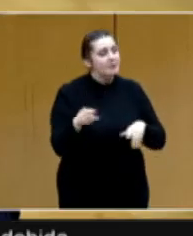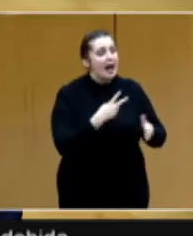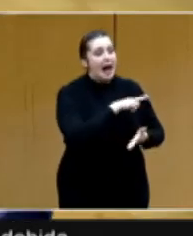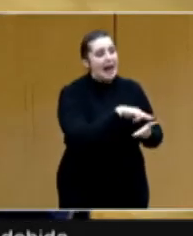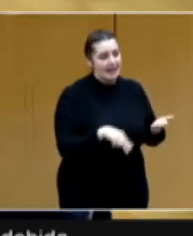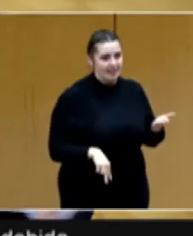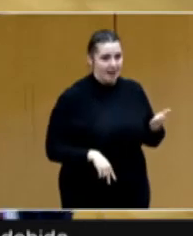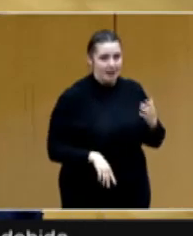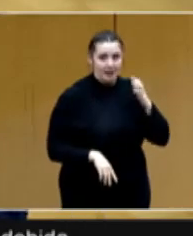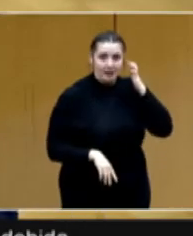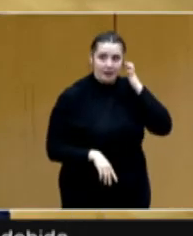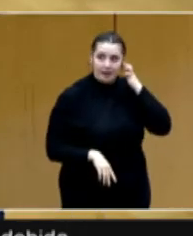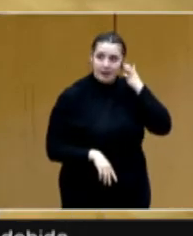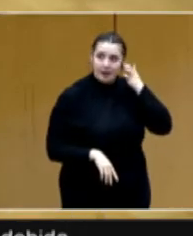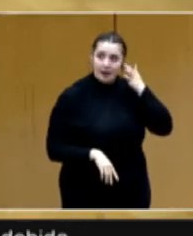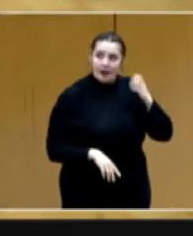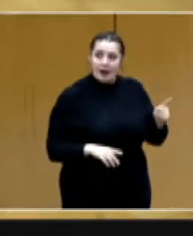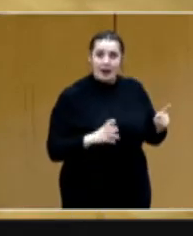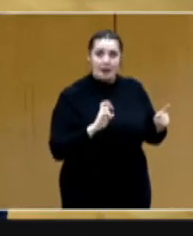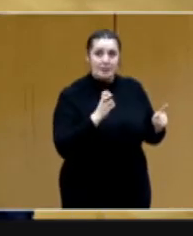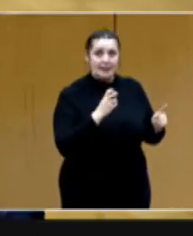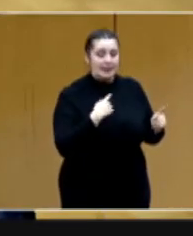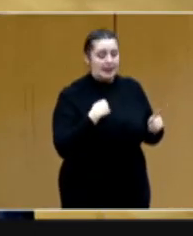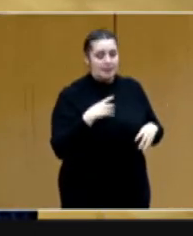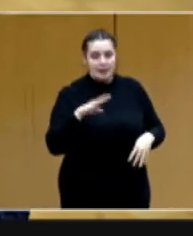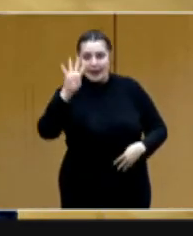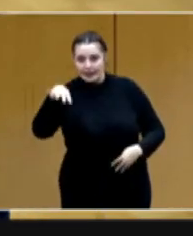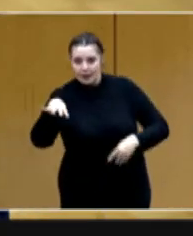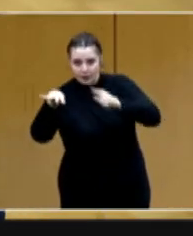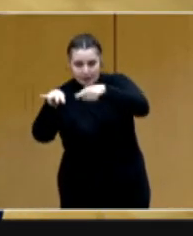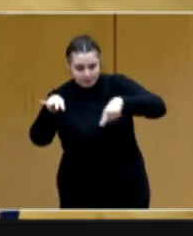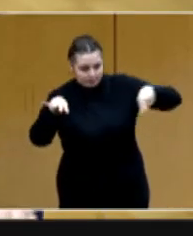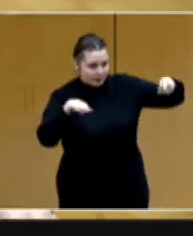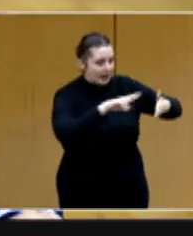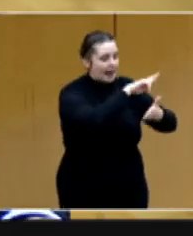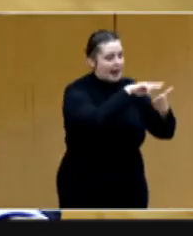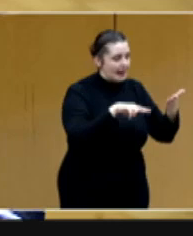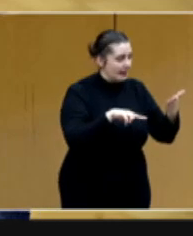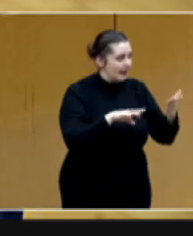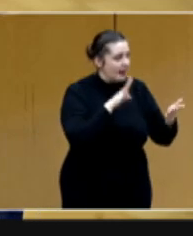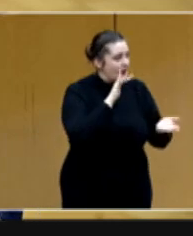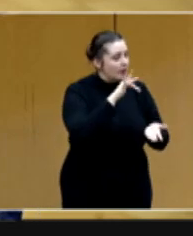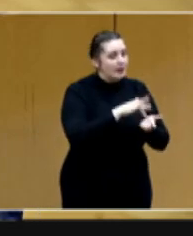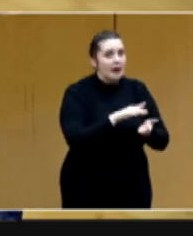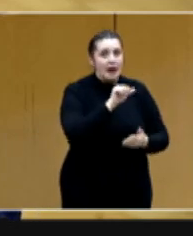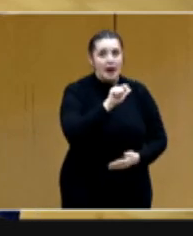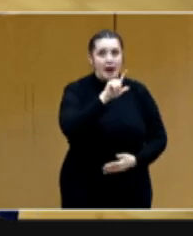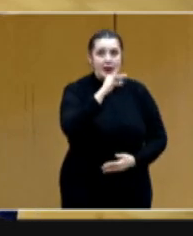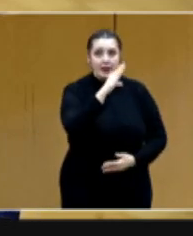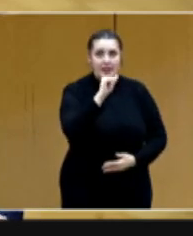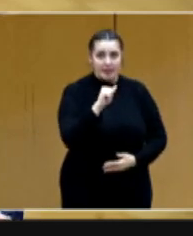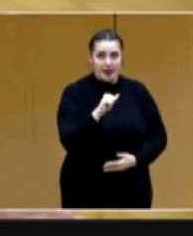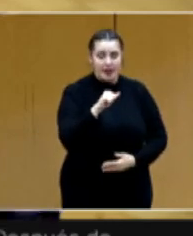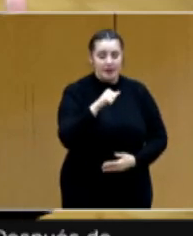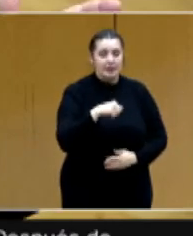de España después del estado en Aragón en Cataluña con las distintas realidades y le toca el turno a doña Alicia calaza López que además